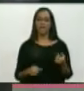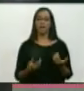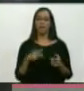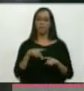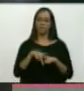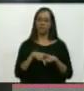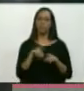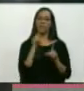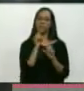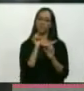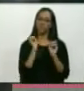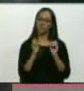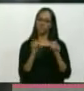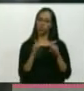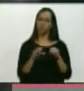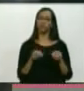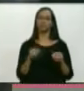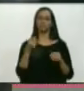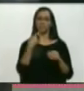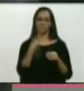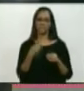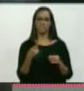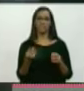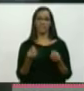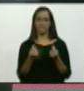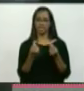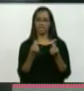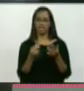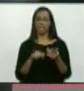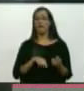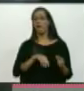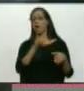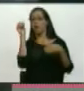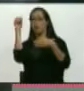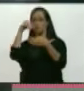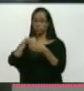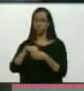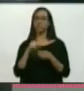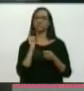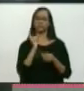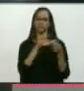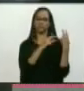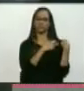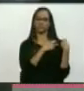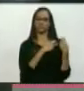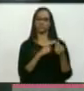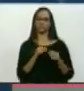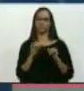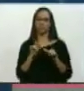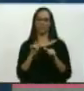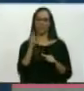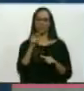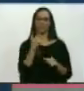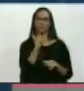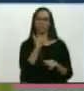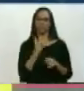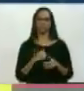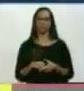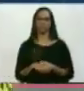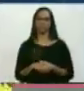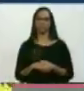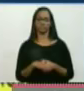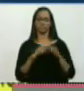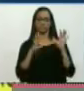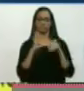coronavirus. La propuesta dice que los costos para el traslado a otro lugar deben ser asumidos por los afectados. Los